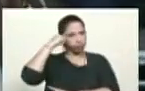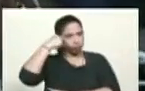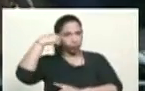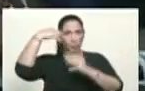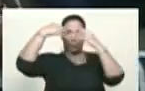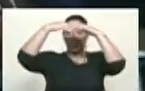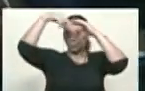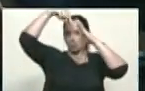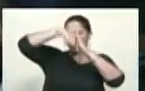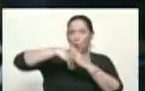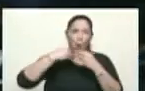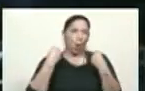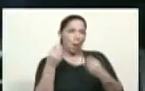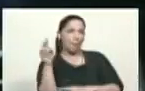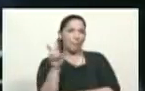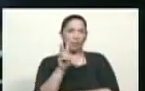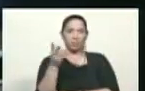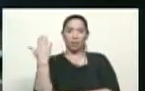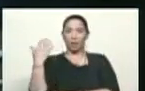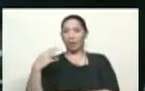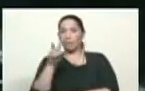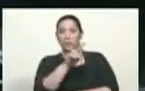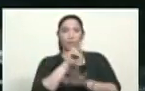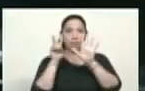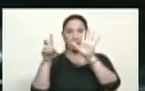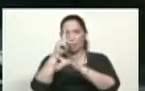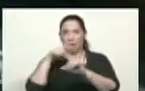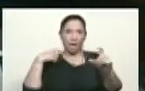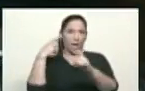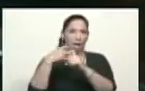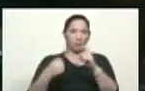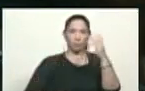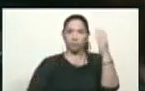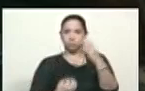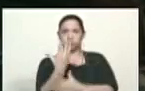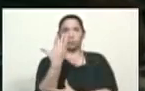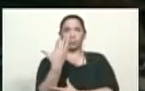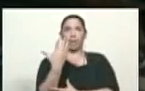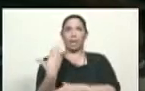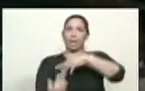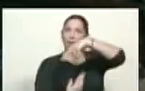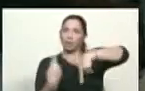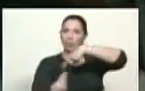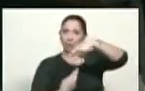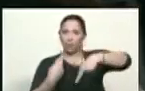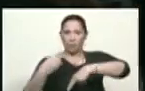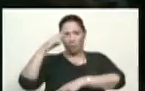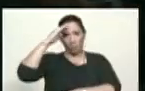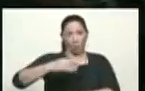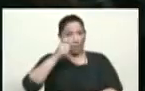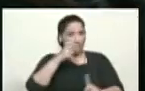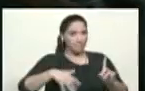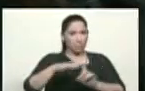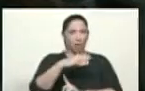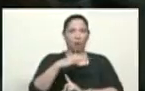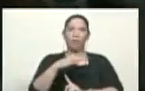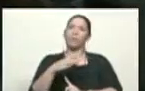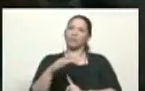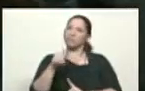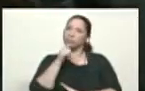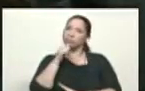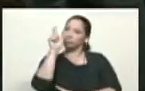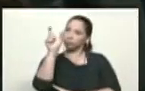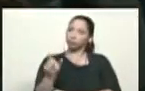todo cómo estaba Venezuela hace 27 años en el surgimiento de esa rebelión cívico-militar encabezada por ese hombre, el del por